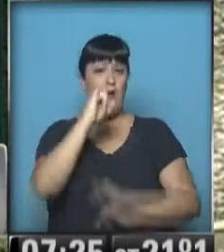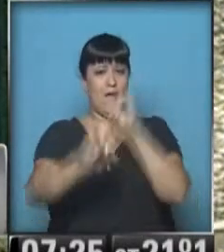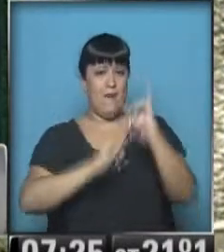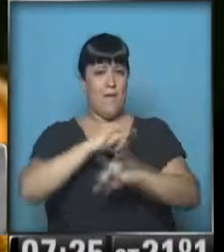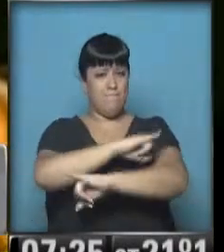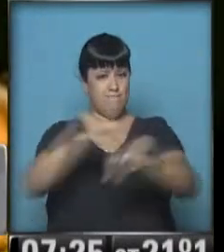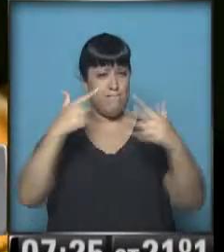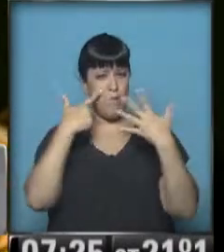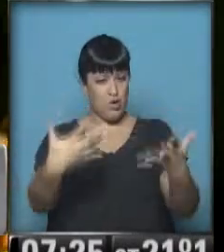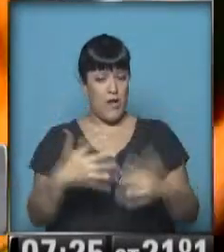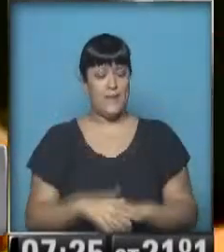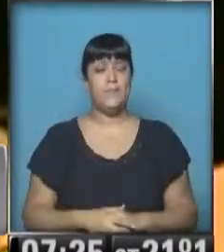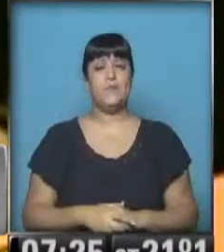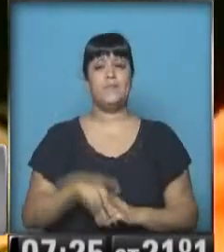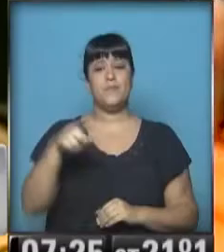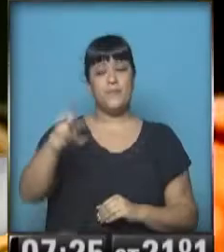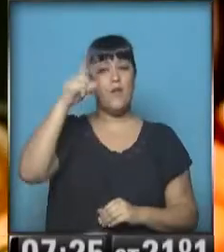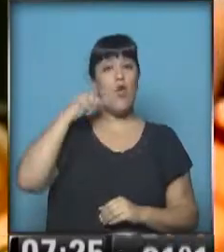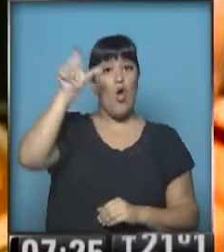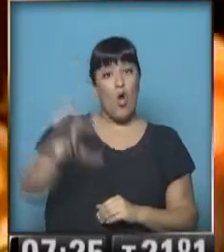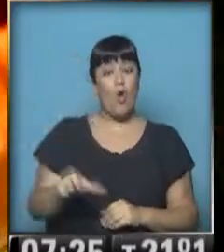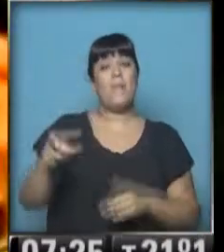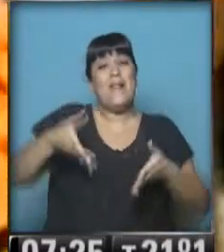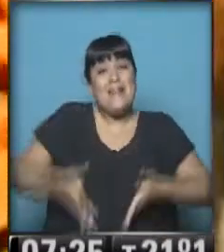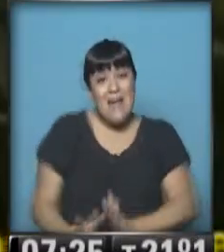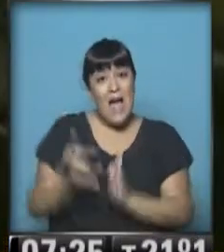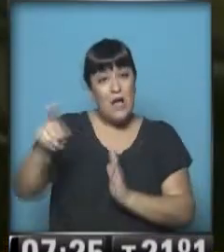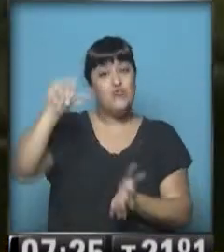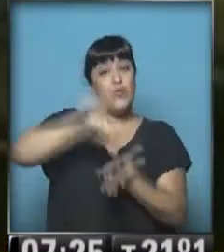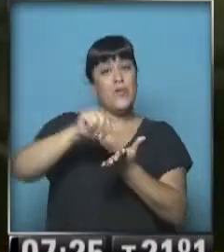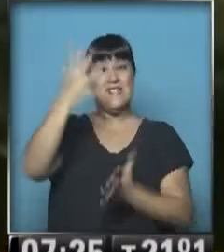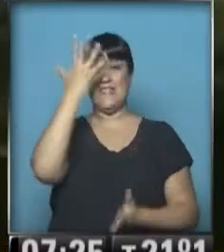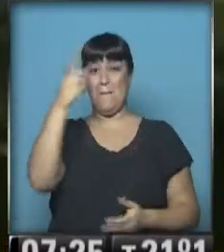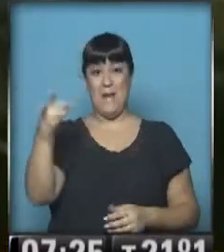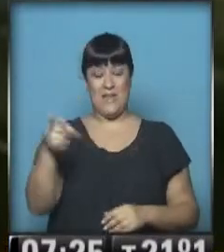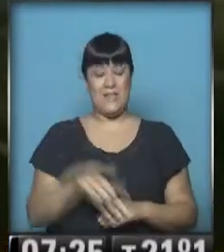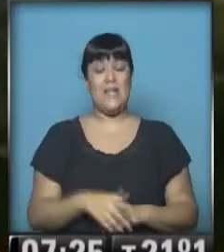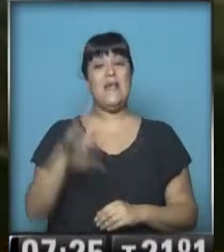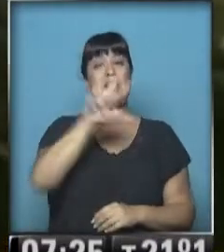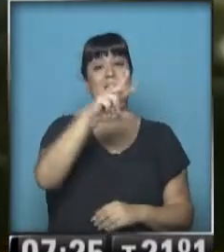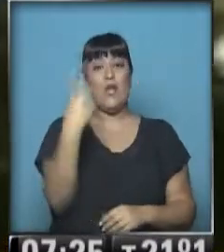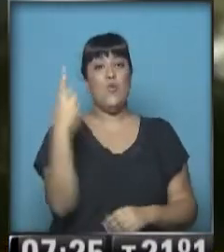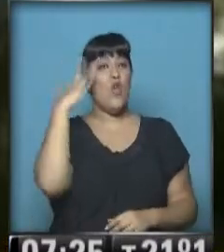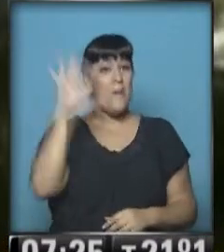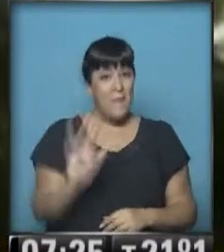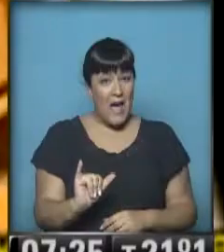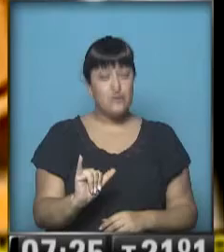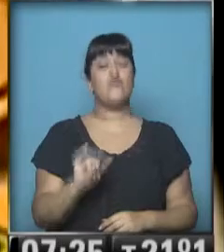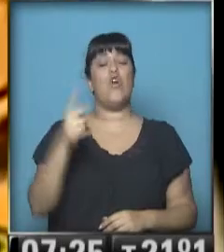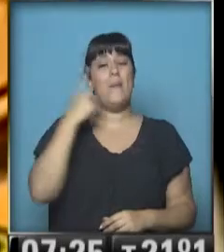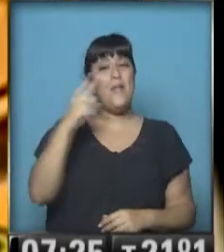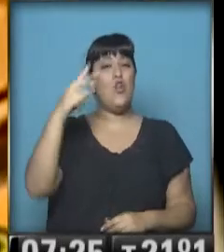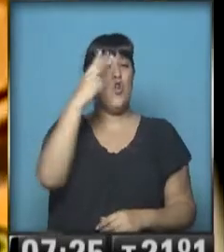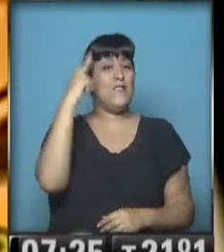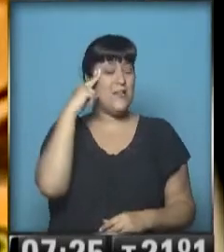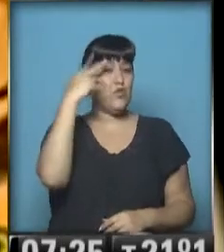momentos. Emir Omar Chabán había nacido en el partido bonaerense de San Martín el 31 de marzo de